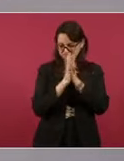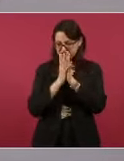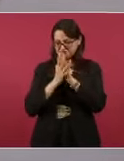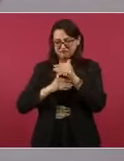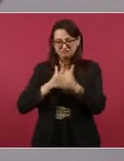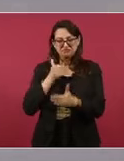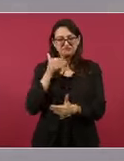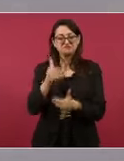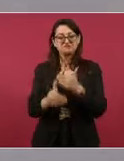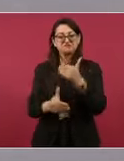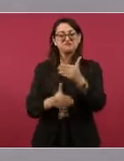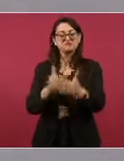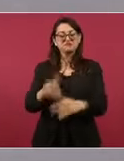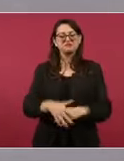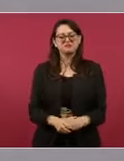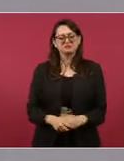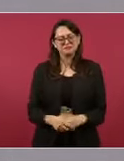puede resumirse